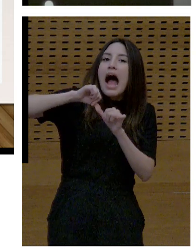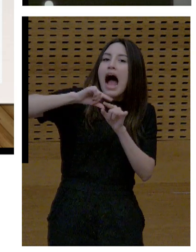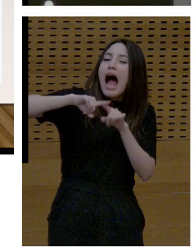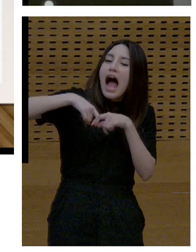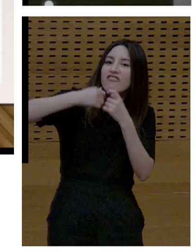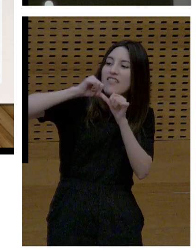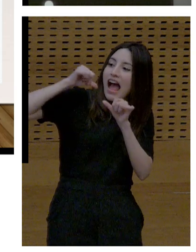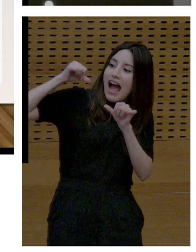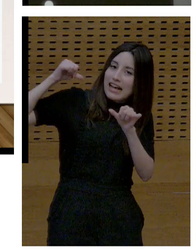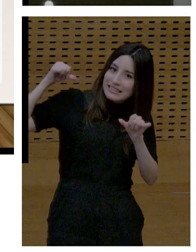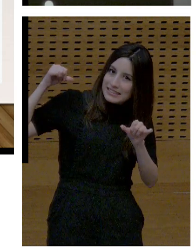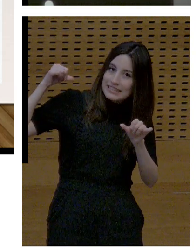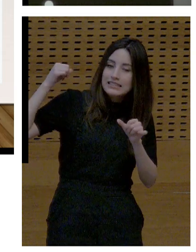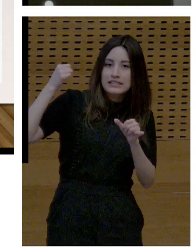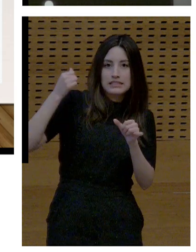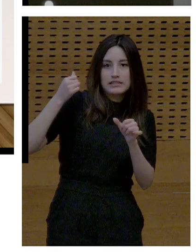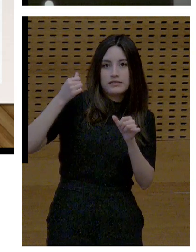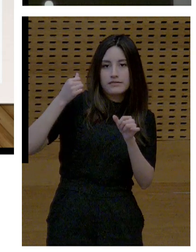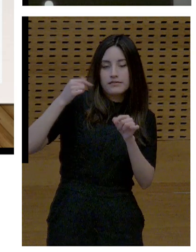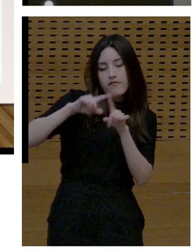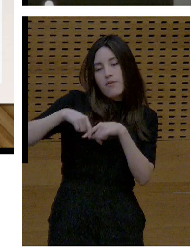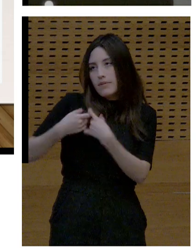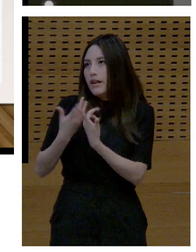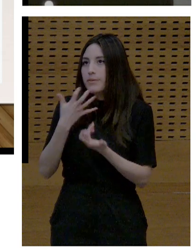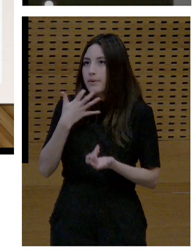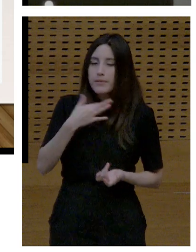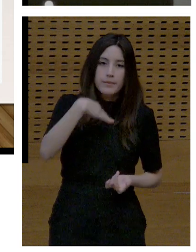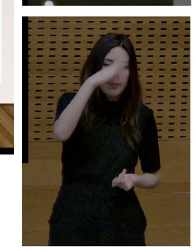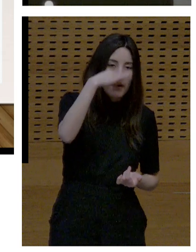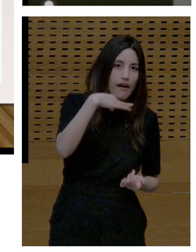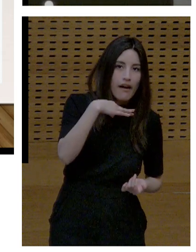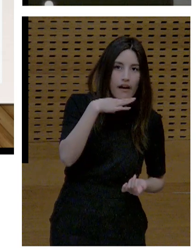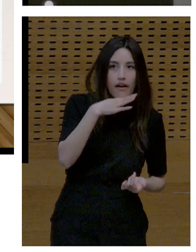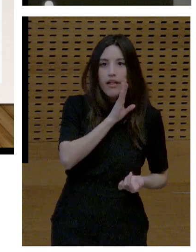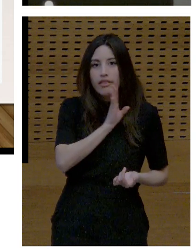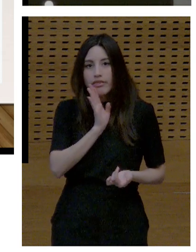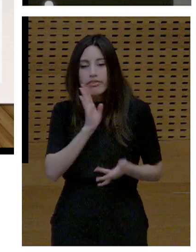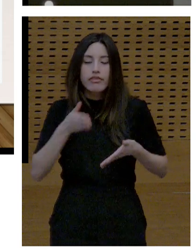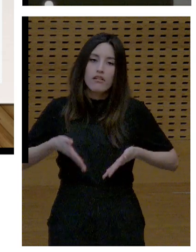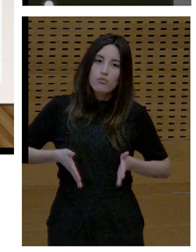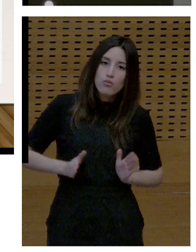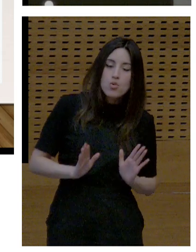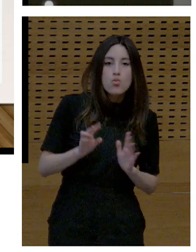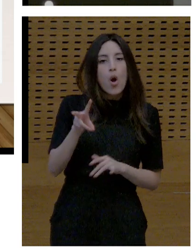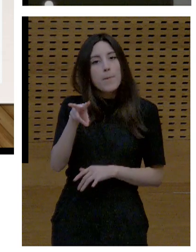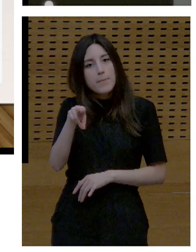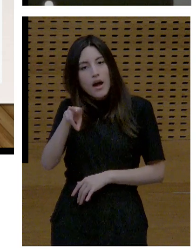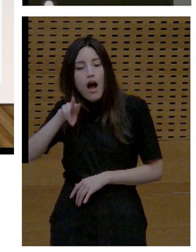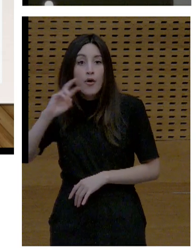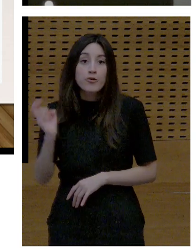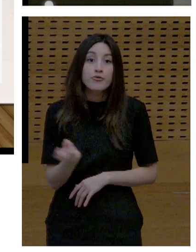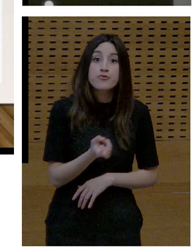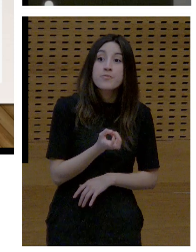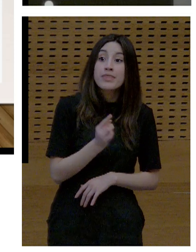primer grado con enfermedad de Parkinson, padres, hijos o hermanos, y son más frecuentes